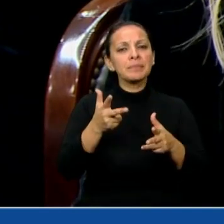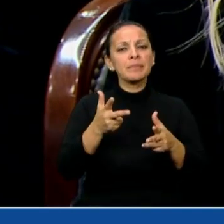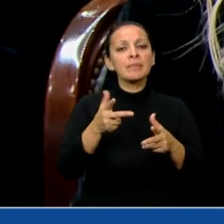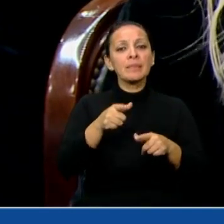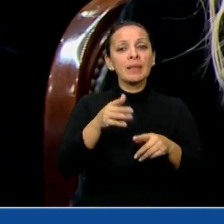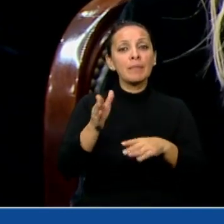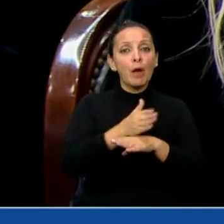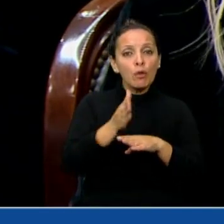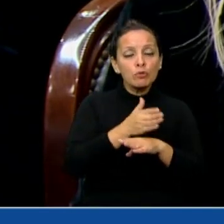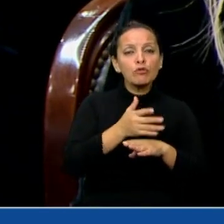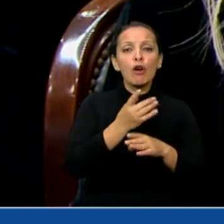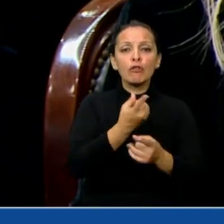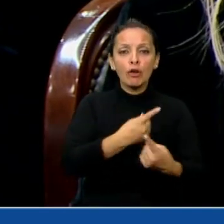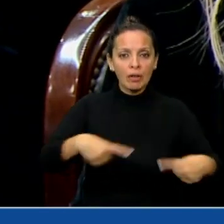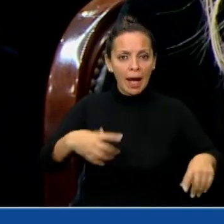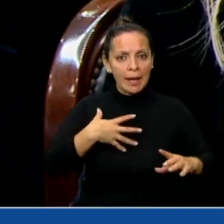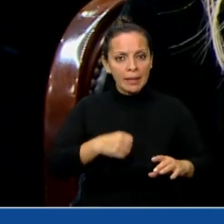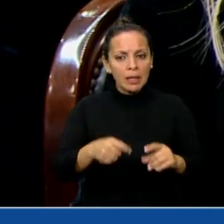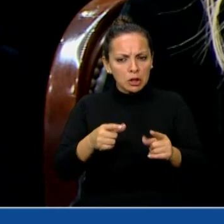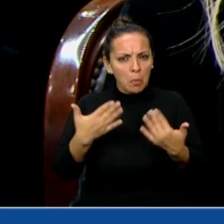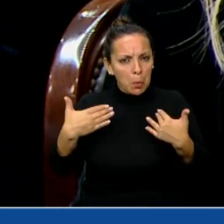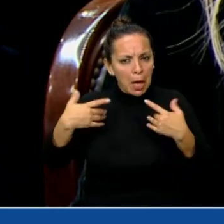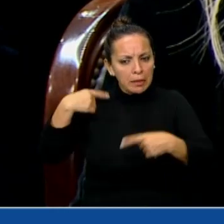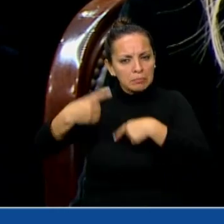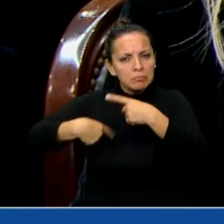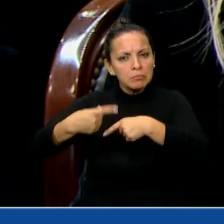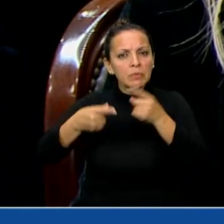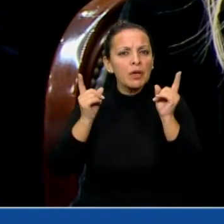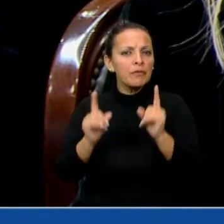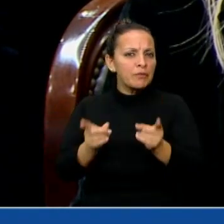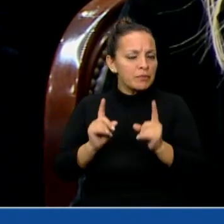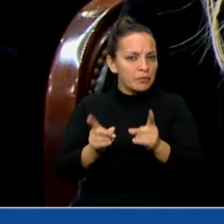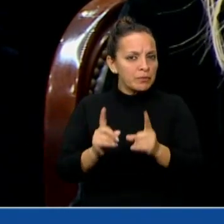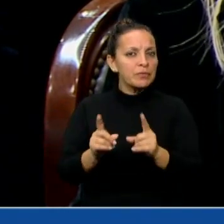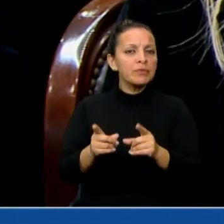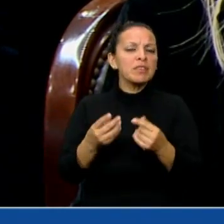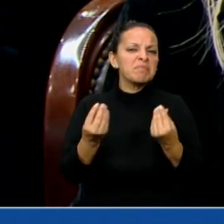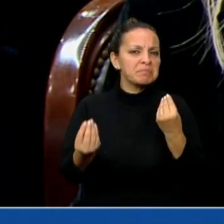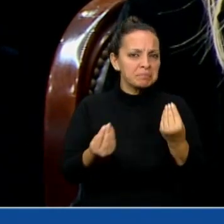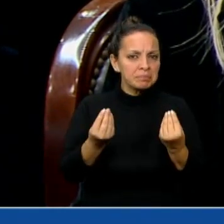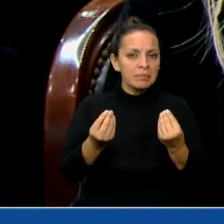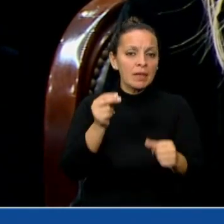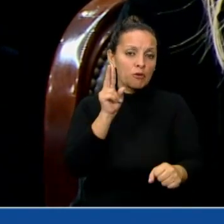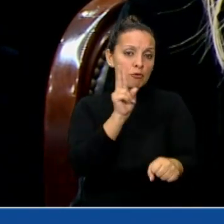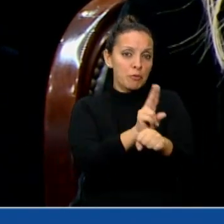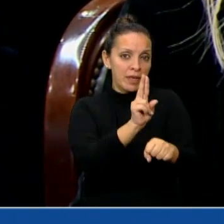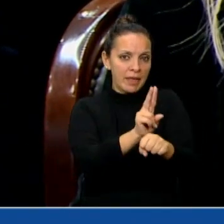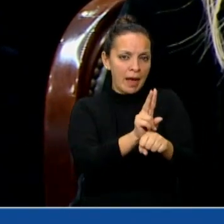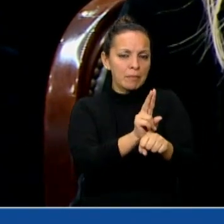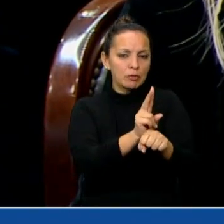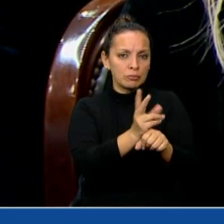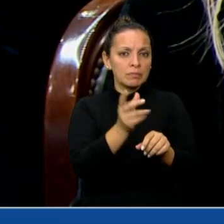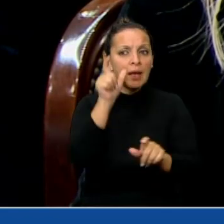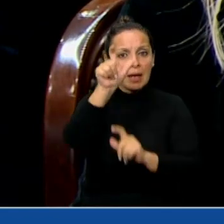es una actividad sustentable. Y cuando decimos sustentable es porque cuidamos el recurso